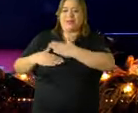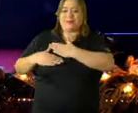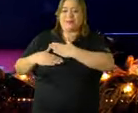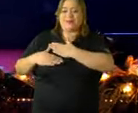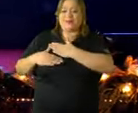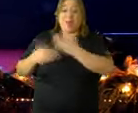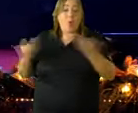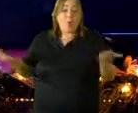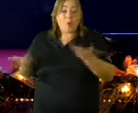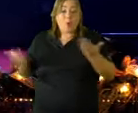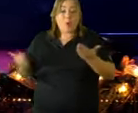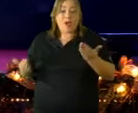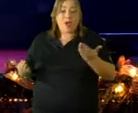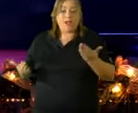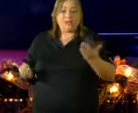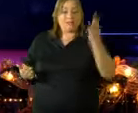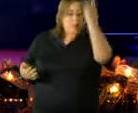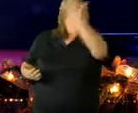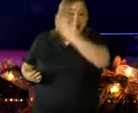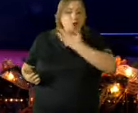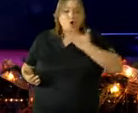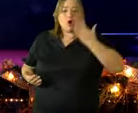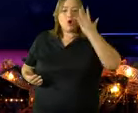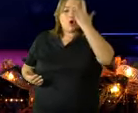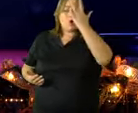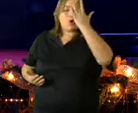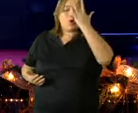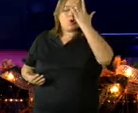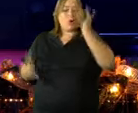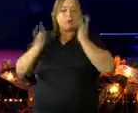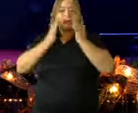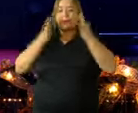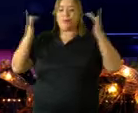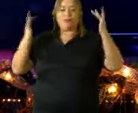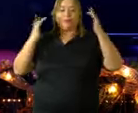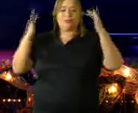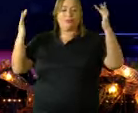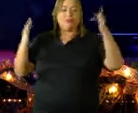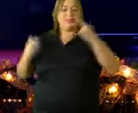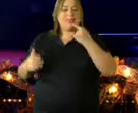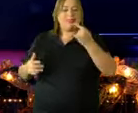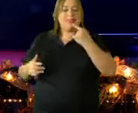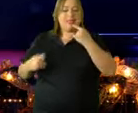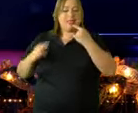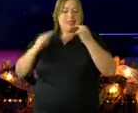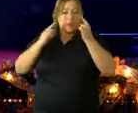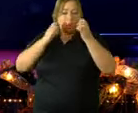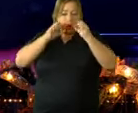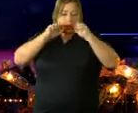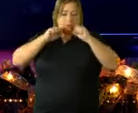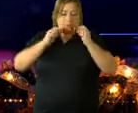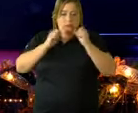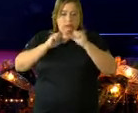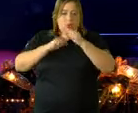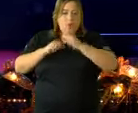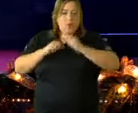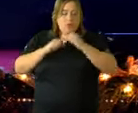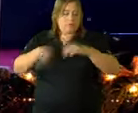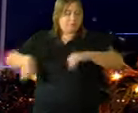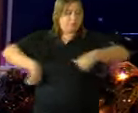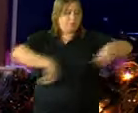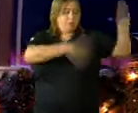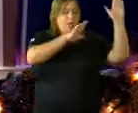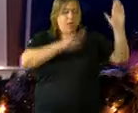Hermoso el rostro. Diga conmigo: fuera las arrugas en el nombre de Jesús. Y si ya están ahí, disfrútelas